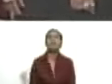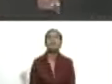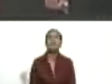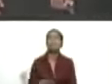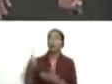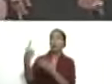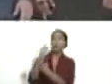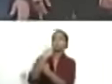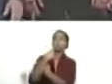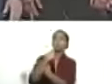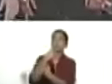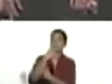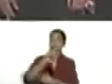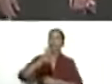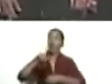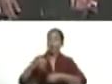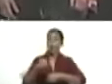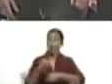Jorge le respondió fuerte.